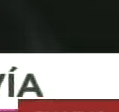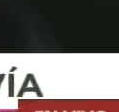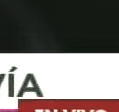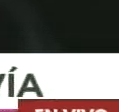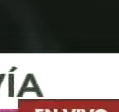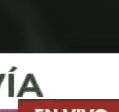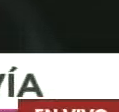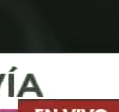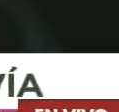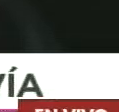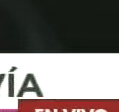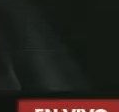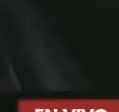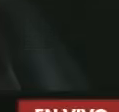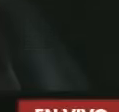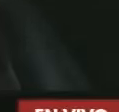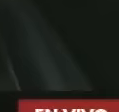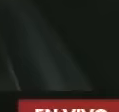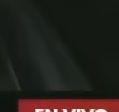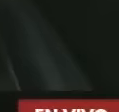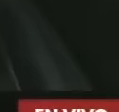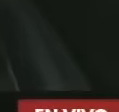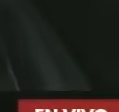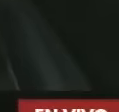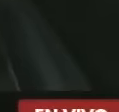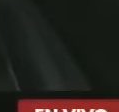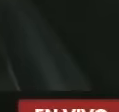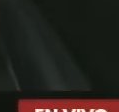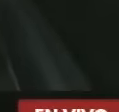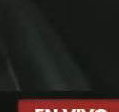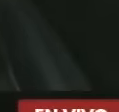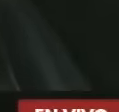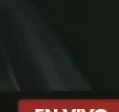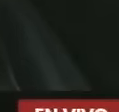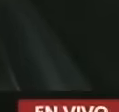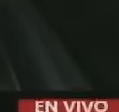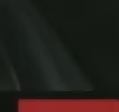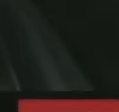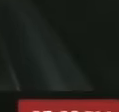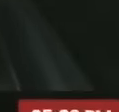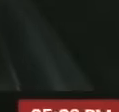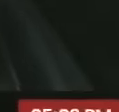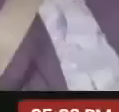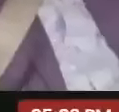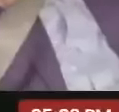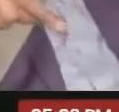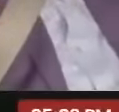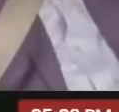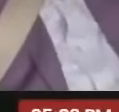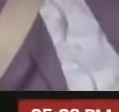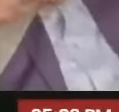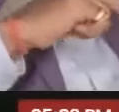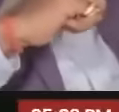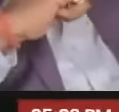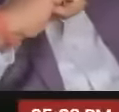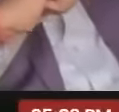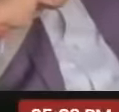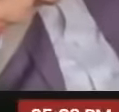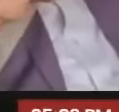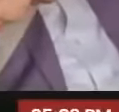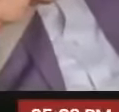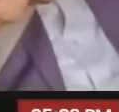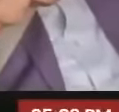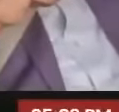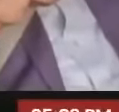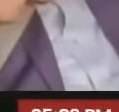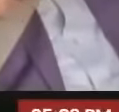siempre, el cinturón de seguridad. Porque mucha gente, ustedes que estaban viendo, como debe ser, se fijan